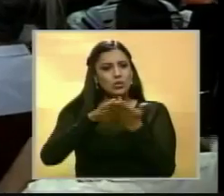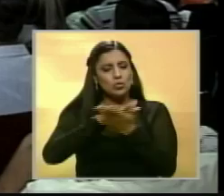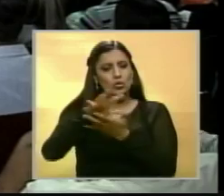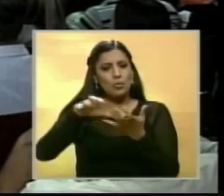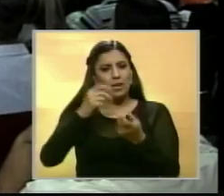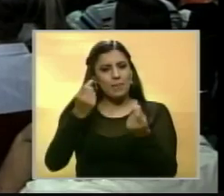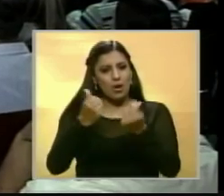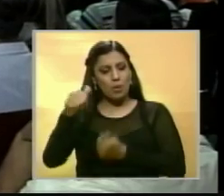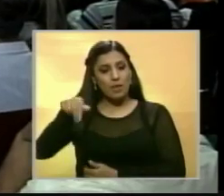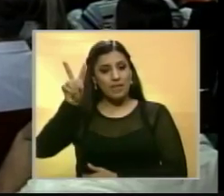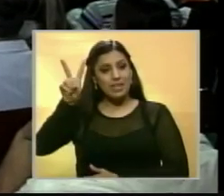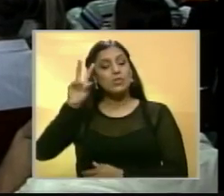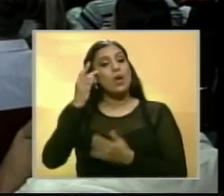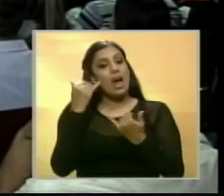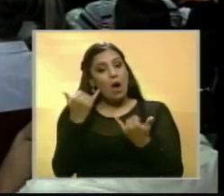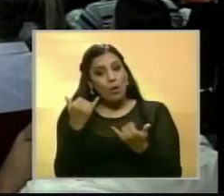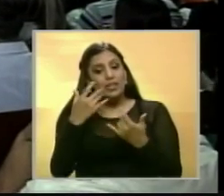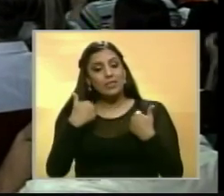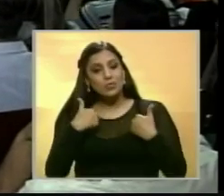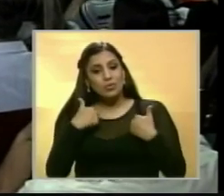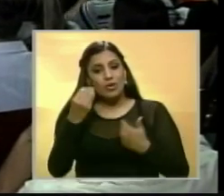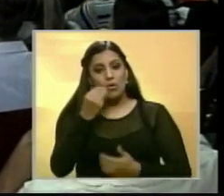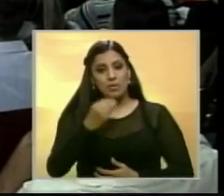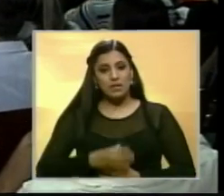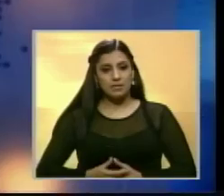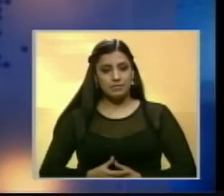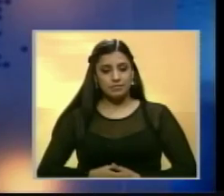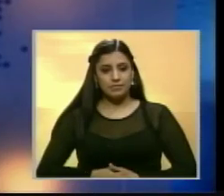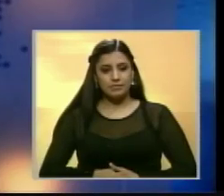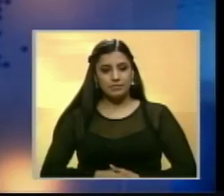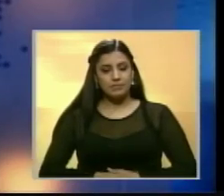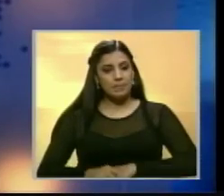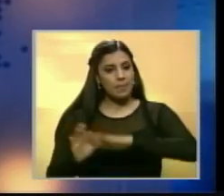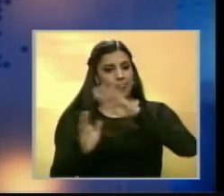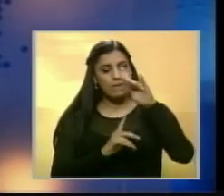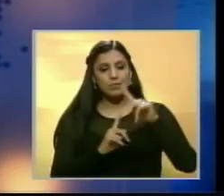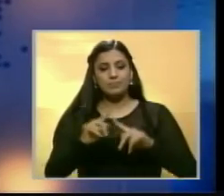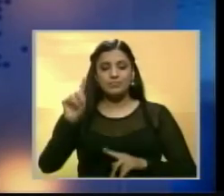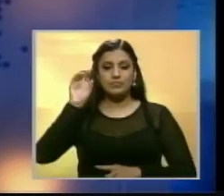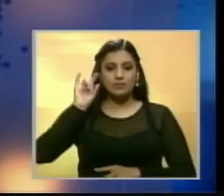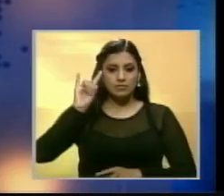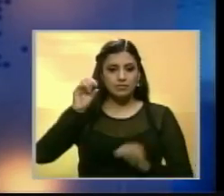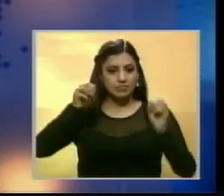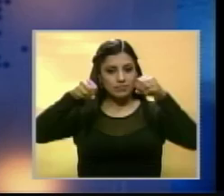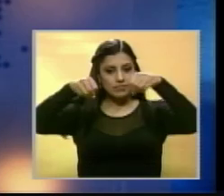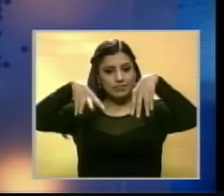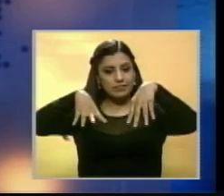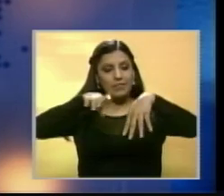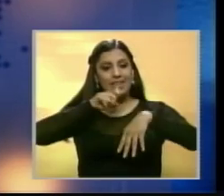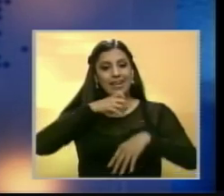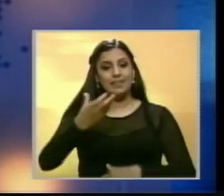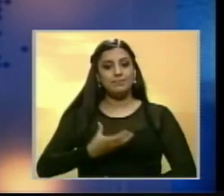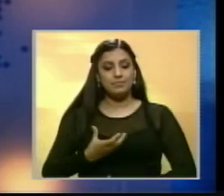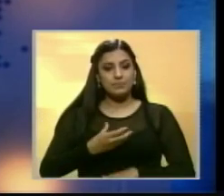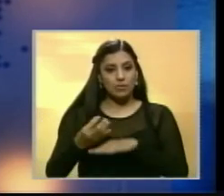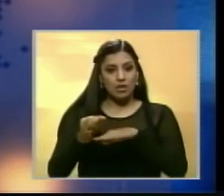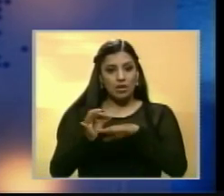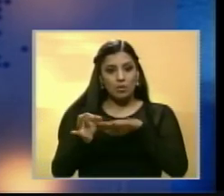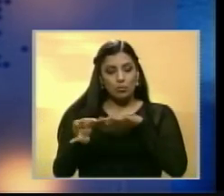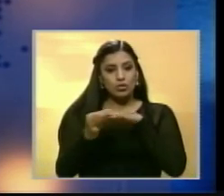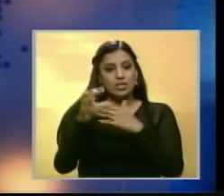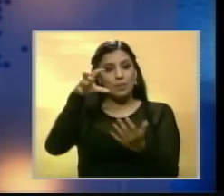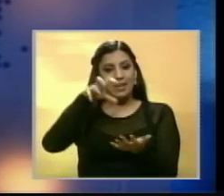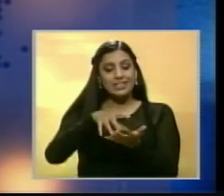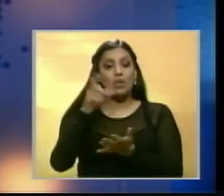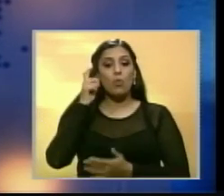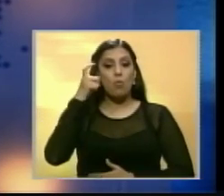nacional y particularmente del sector agroalimentario. Este lunes renunció a su cargo el alcalde del municipio del Socorro del